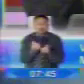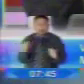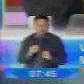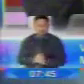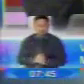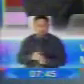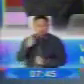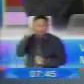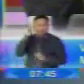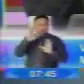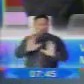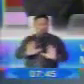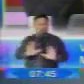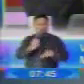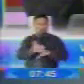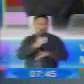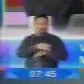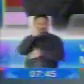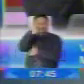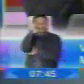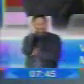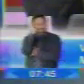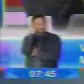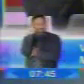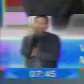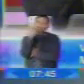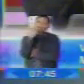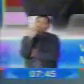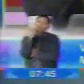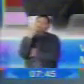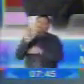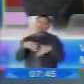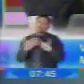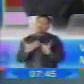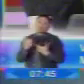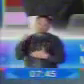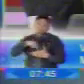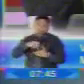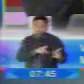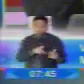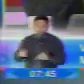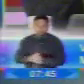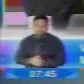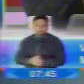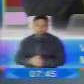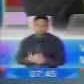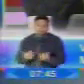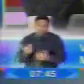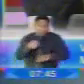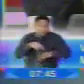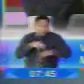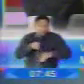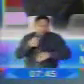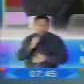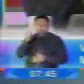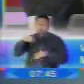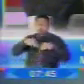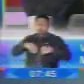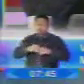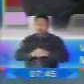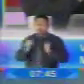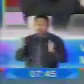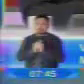que reprogramar la cabeza, como en muchas otras áreas. Ahora parece absolutamente normal, cuando uno va a un